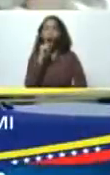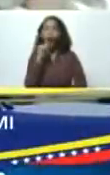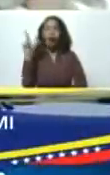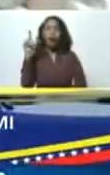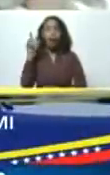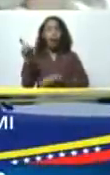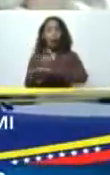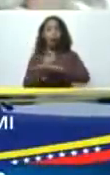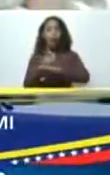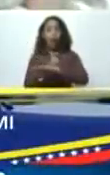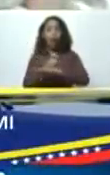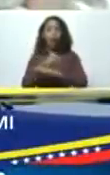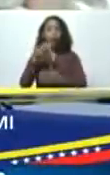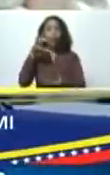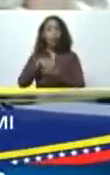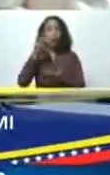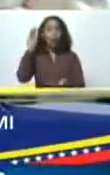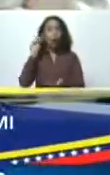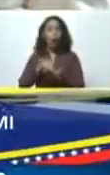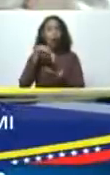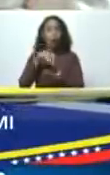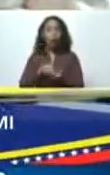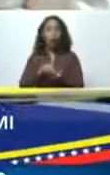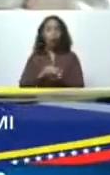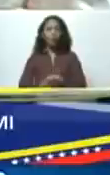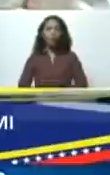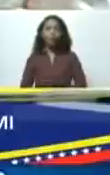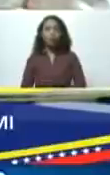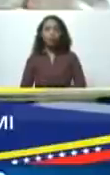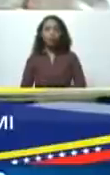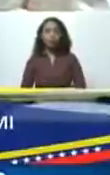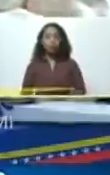la gobernadora Karina Carpio,